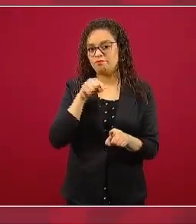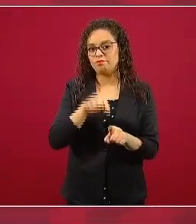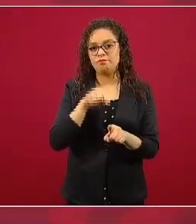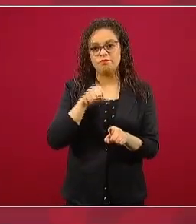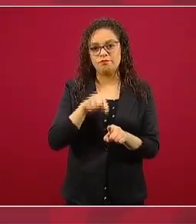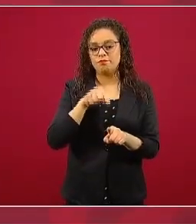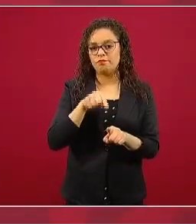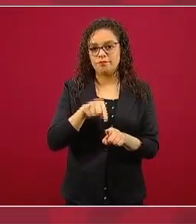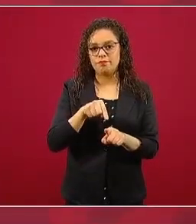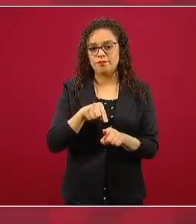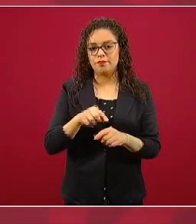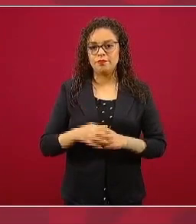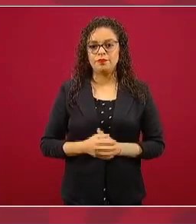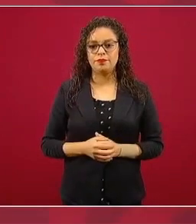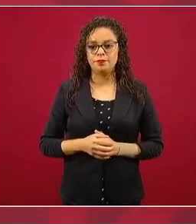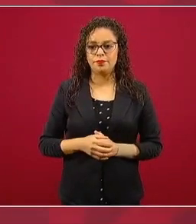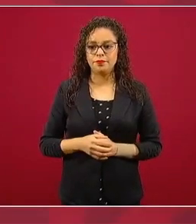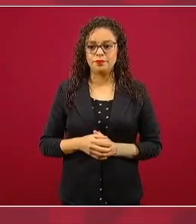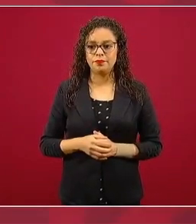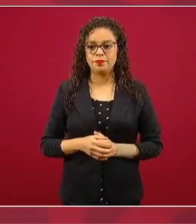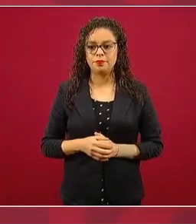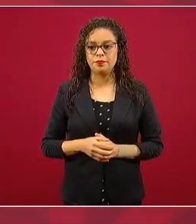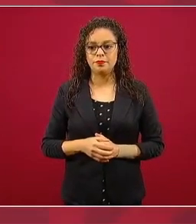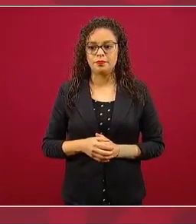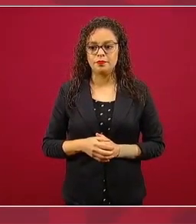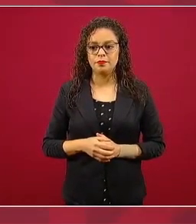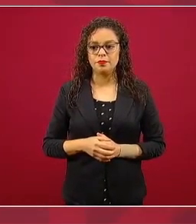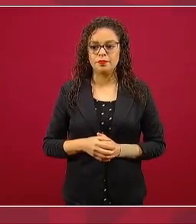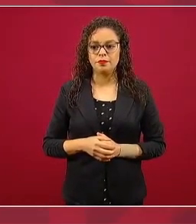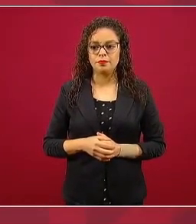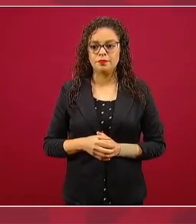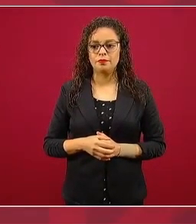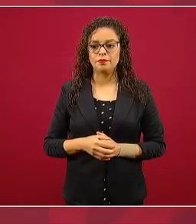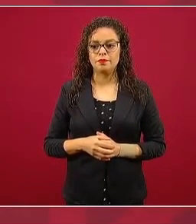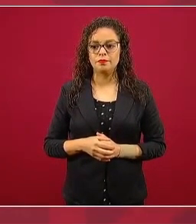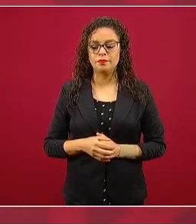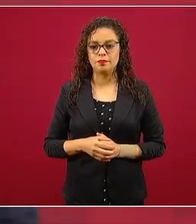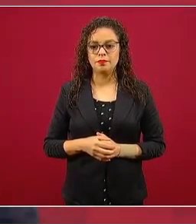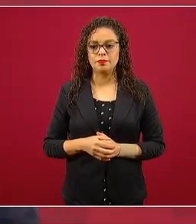que no se deje al mercado